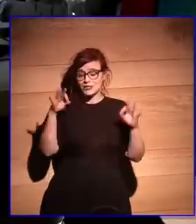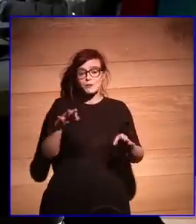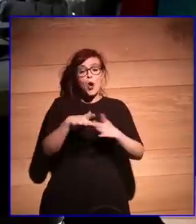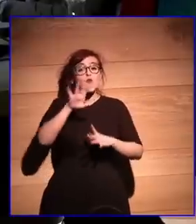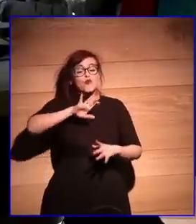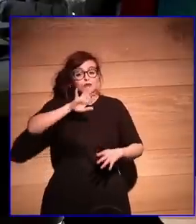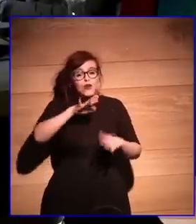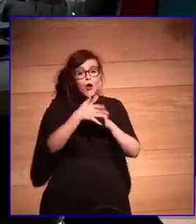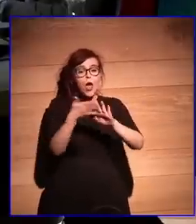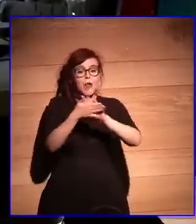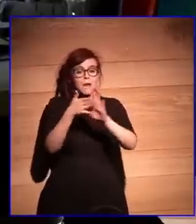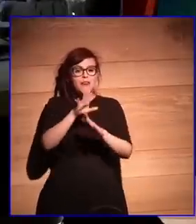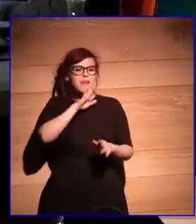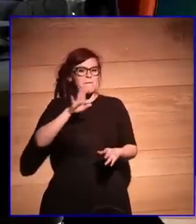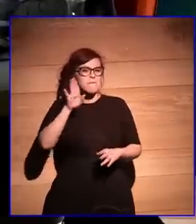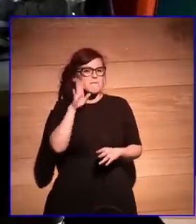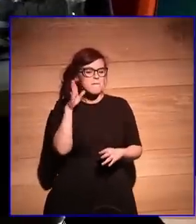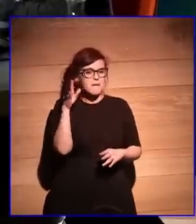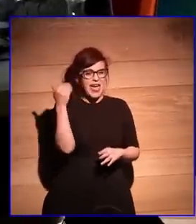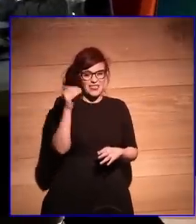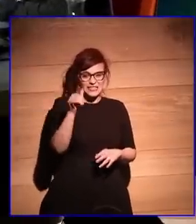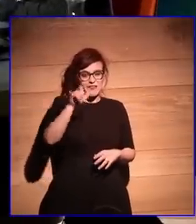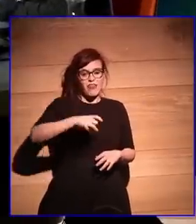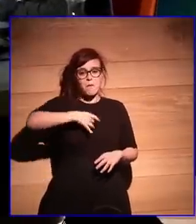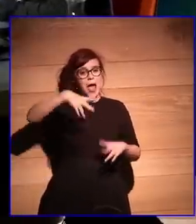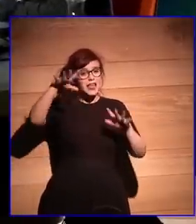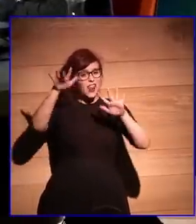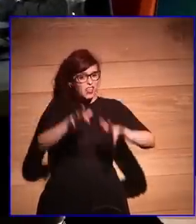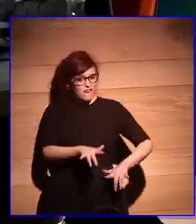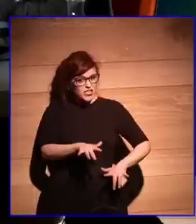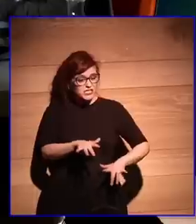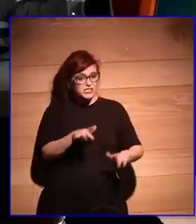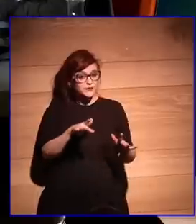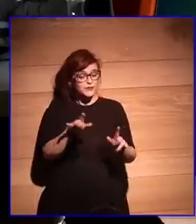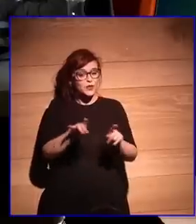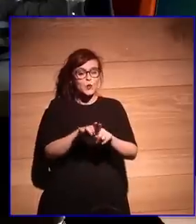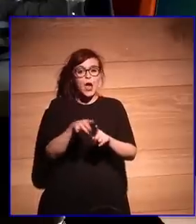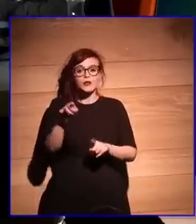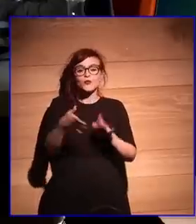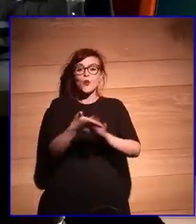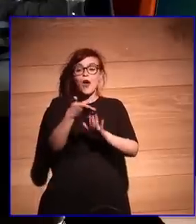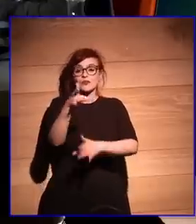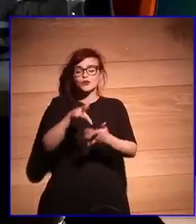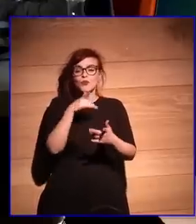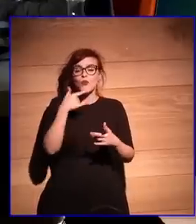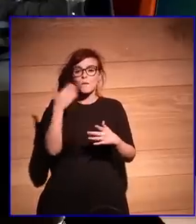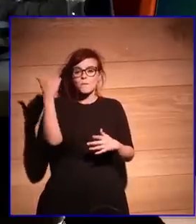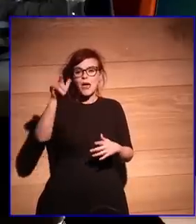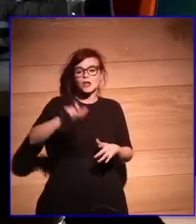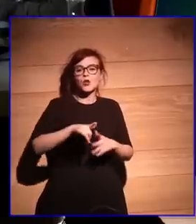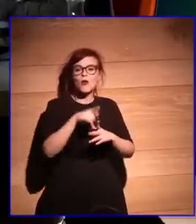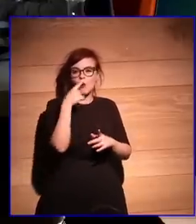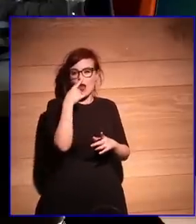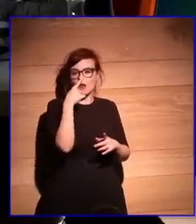curioso, fíjate, ahora hablas de la madrastra de Blancanieves. Ella representaría otra de las tendencias fundamentales para el mal, que es el